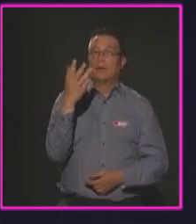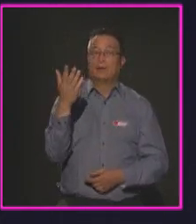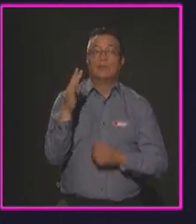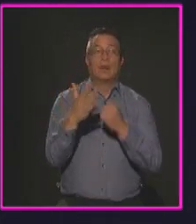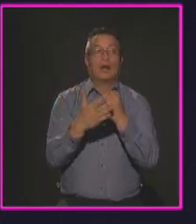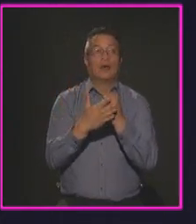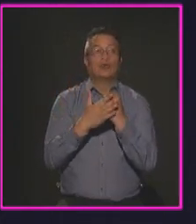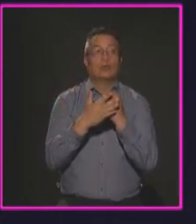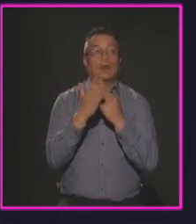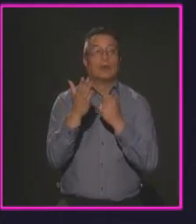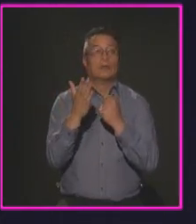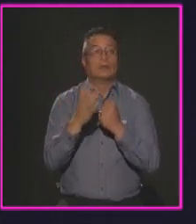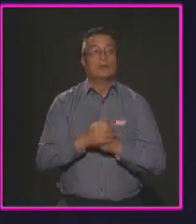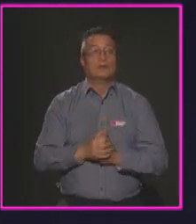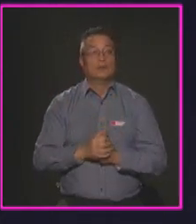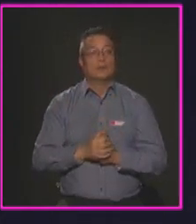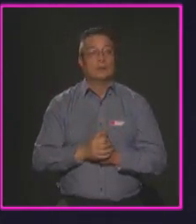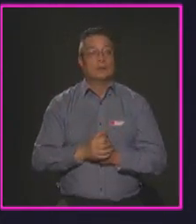puede ayudar.